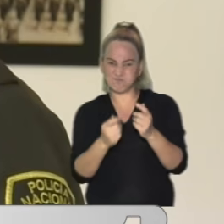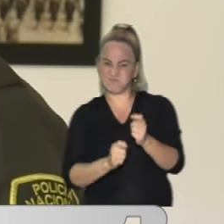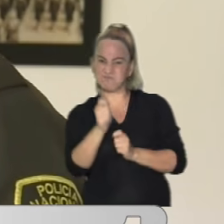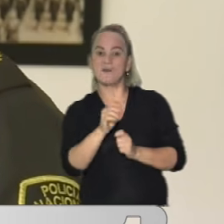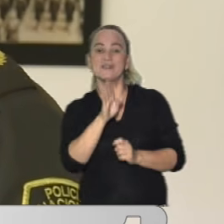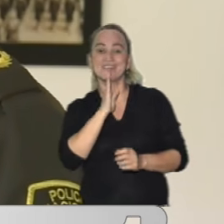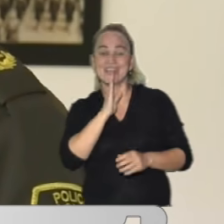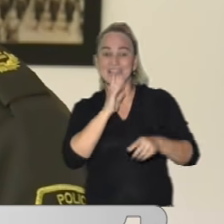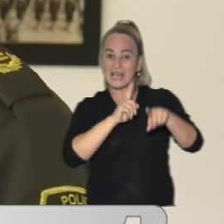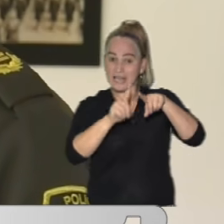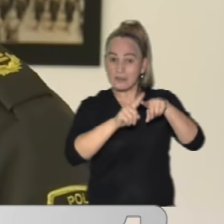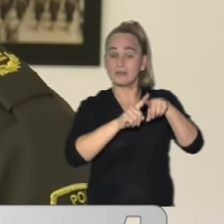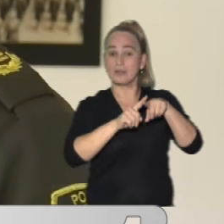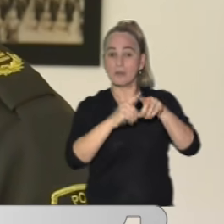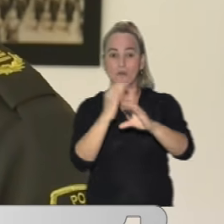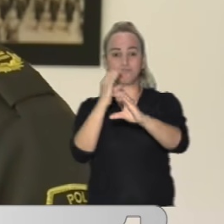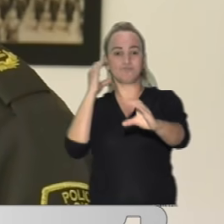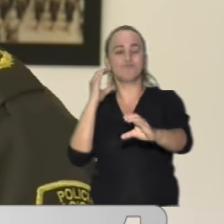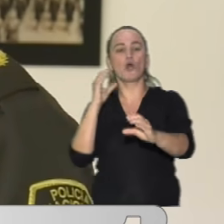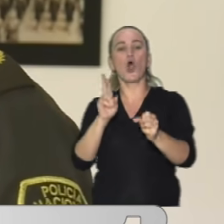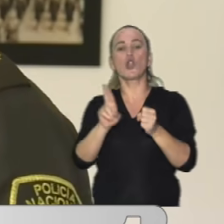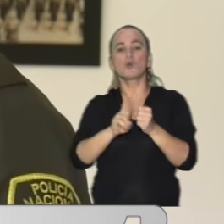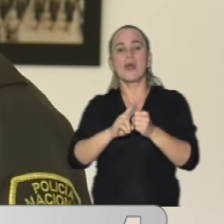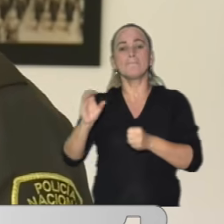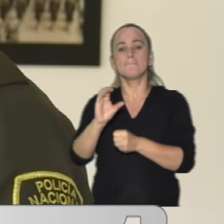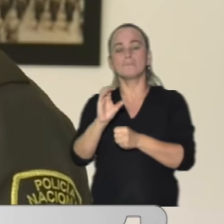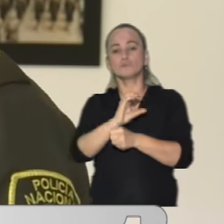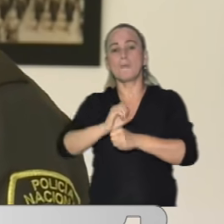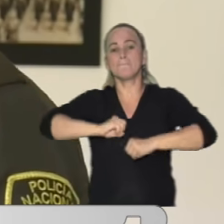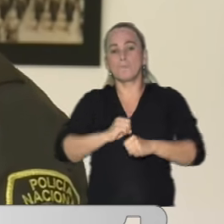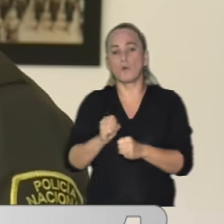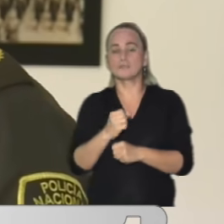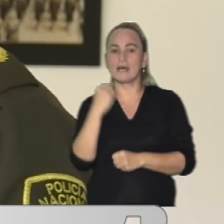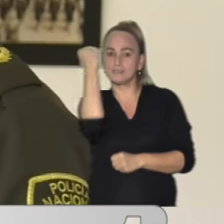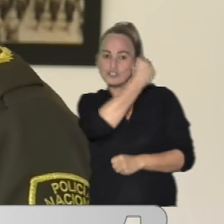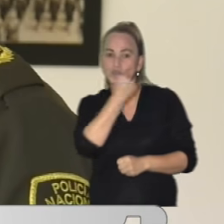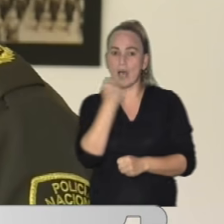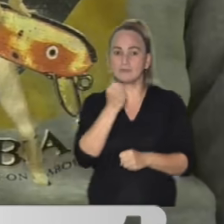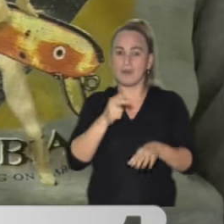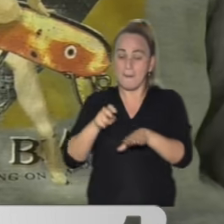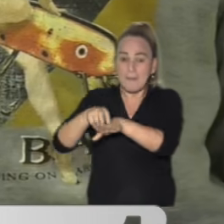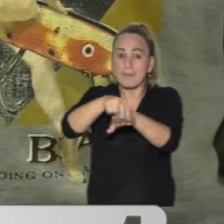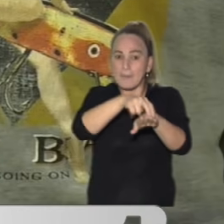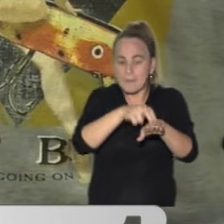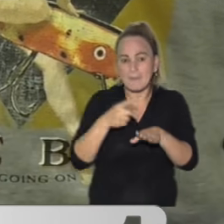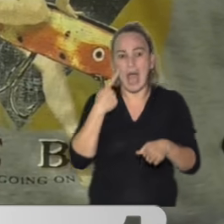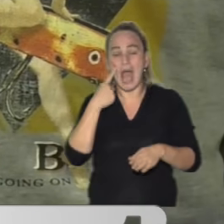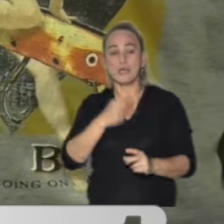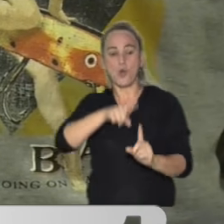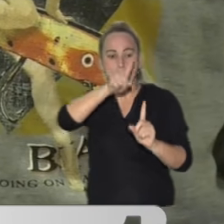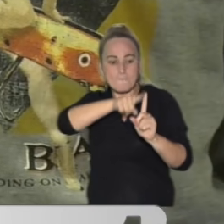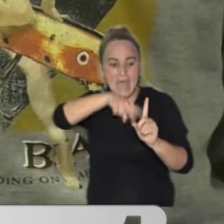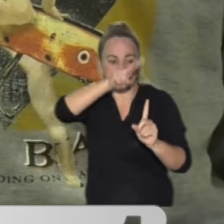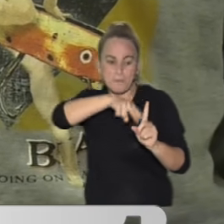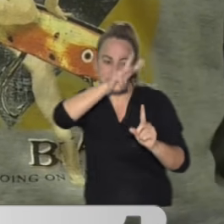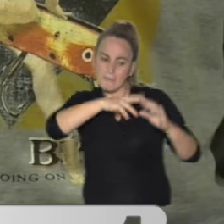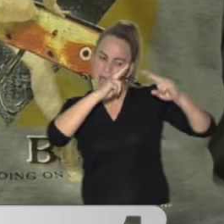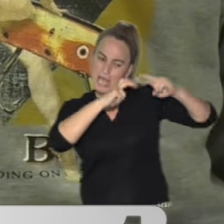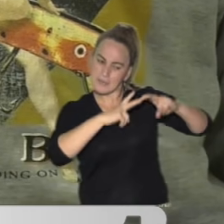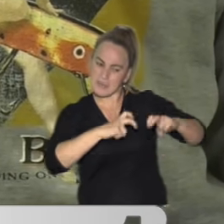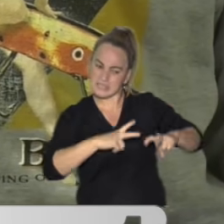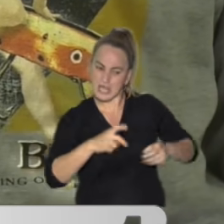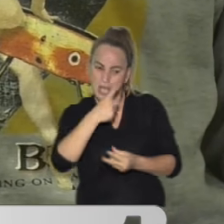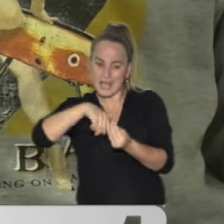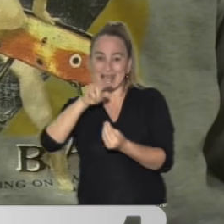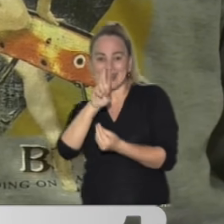del articulado que cubría la ruta Bogotá-Soacha con el fin de recoger pasajeros. Más de 3 meses de investigación por parte de agentes